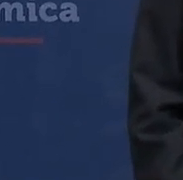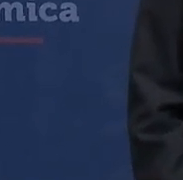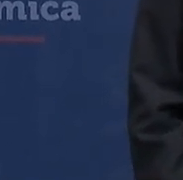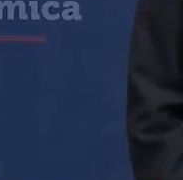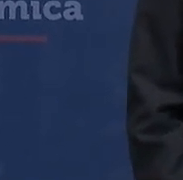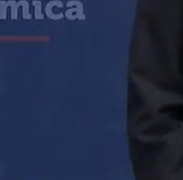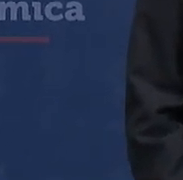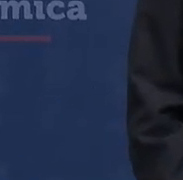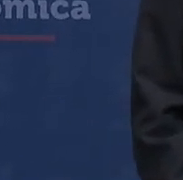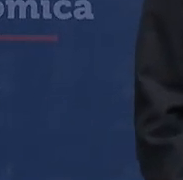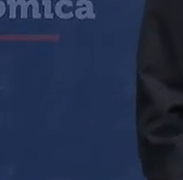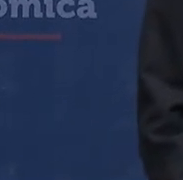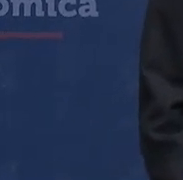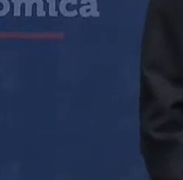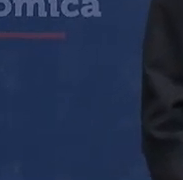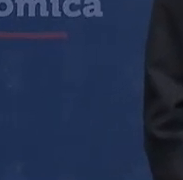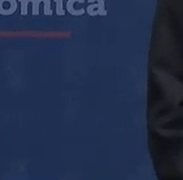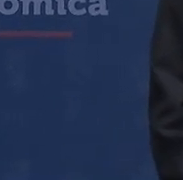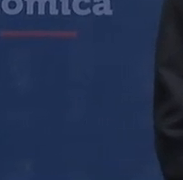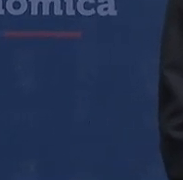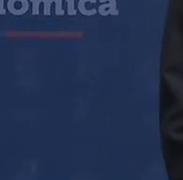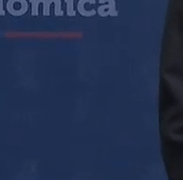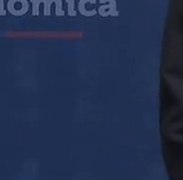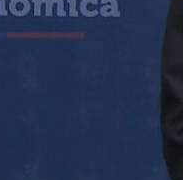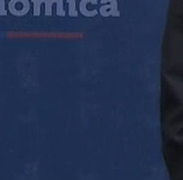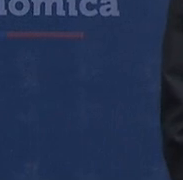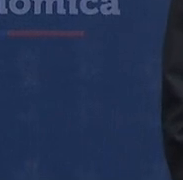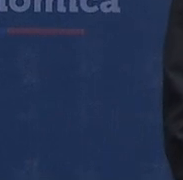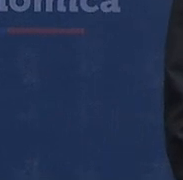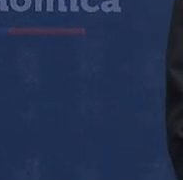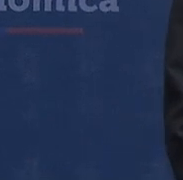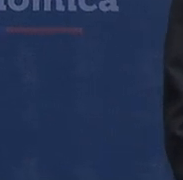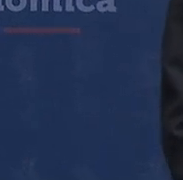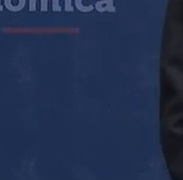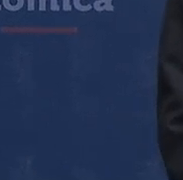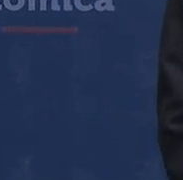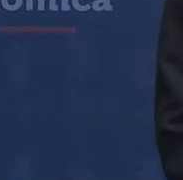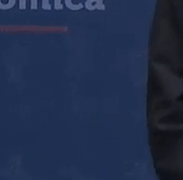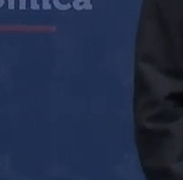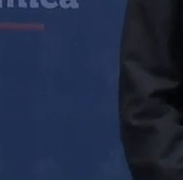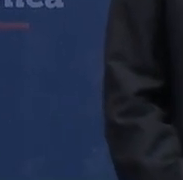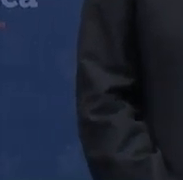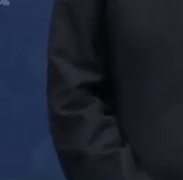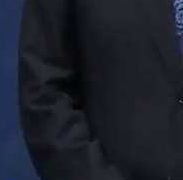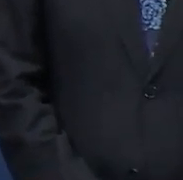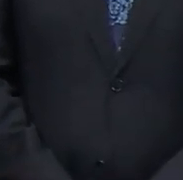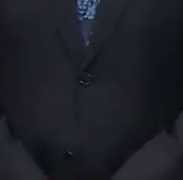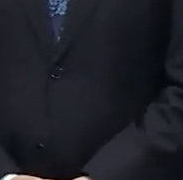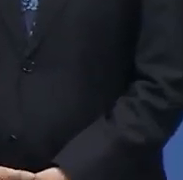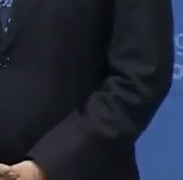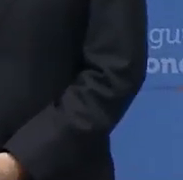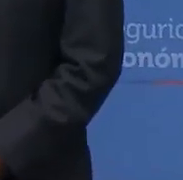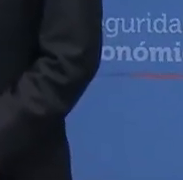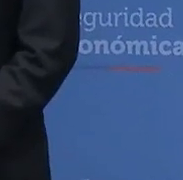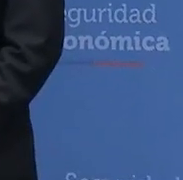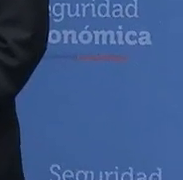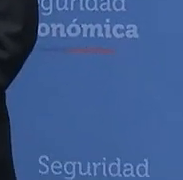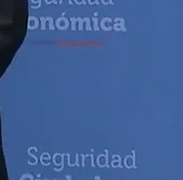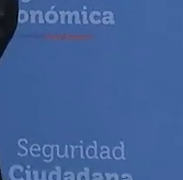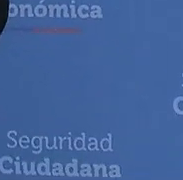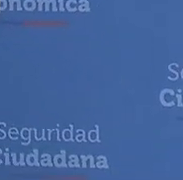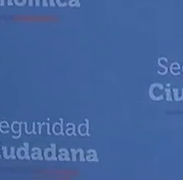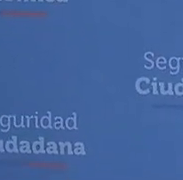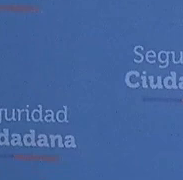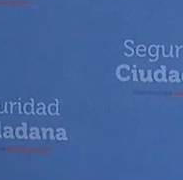ha pasado a mejor vida en el sentido de que las negociaciones ahora se están dando en torno a un órgano mixto y sería la proporción de